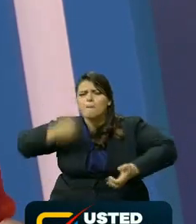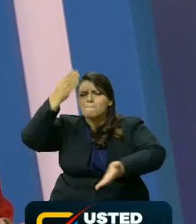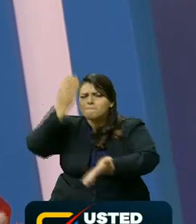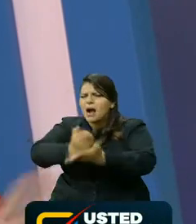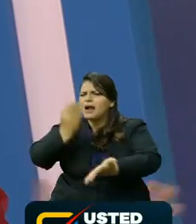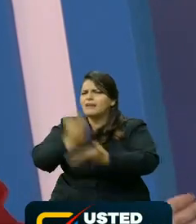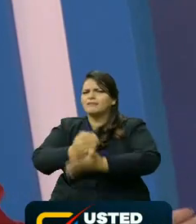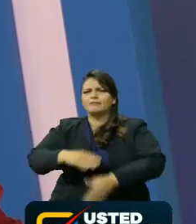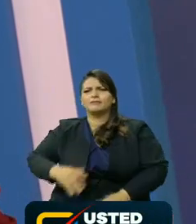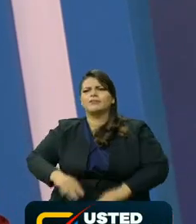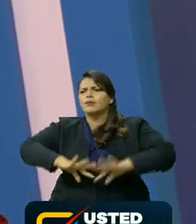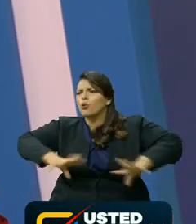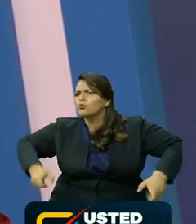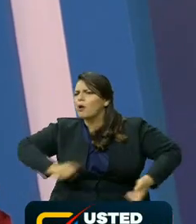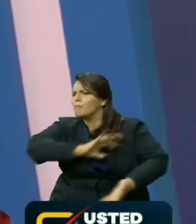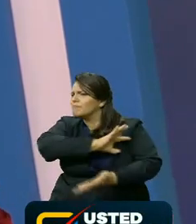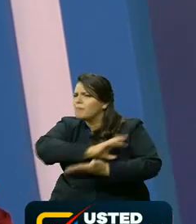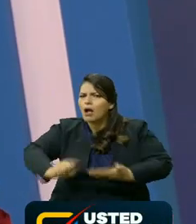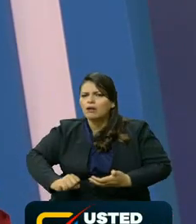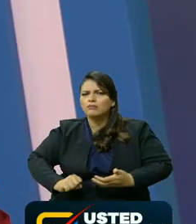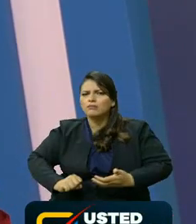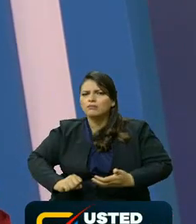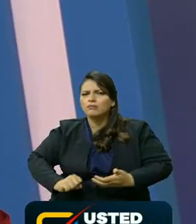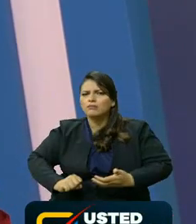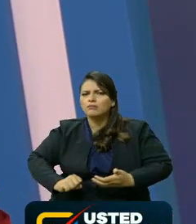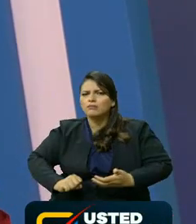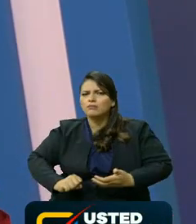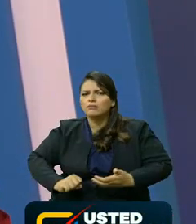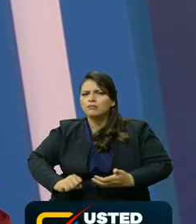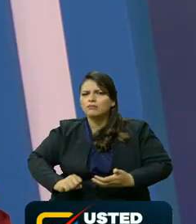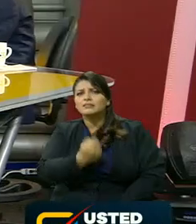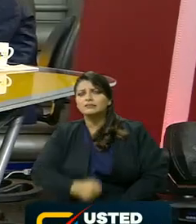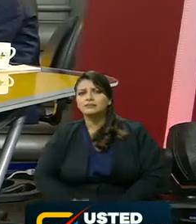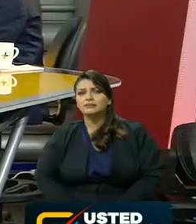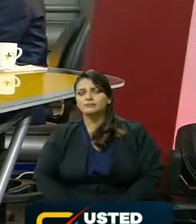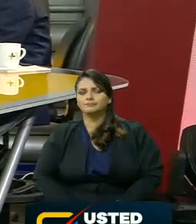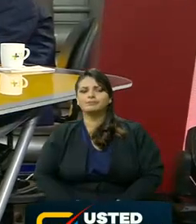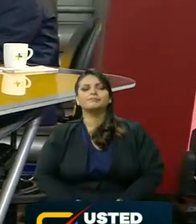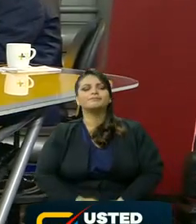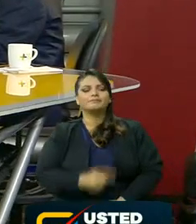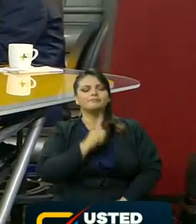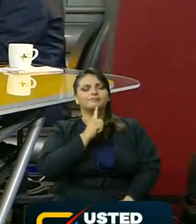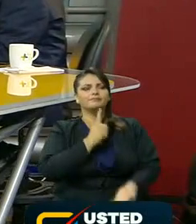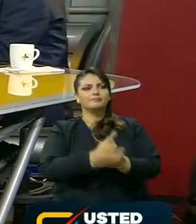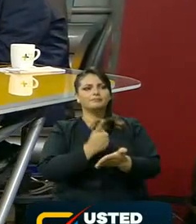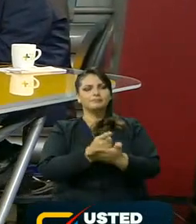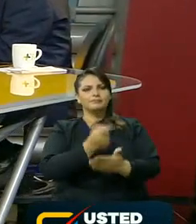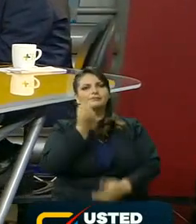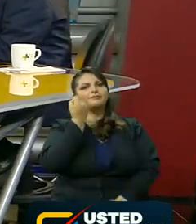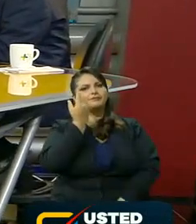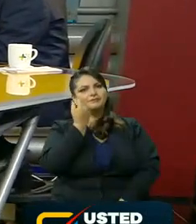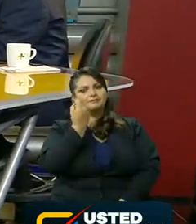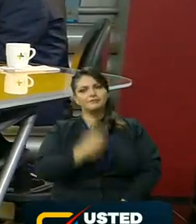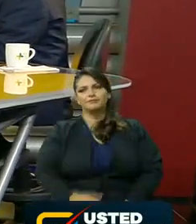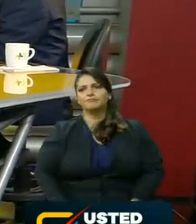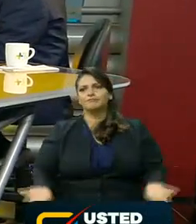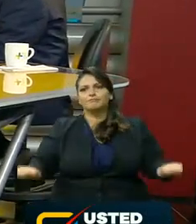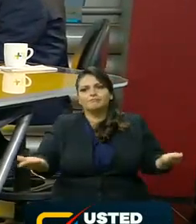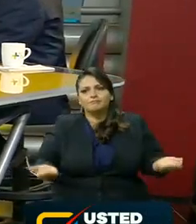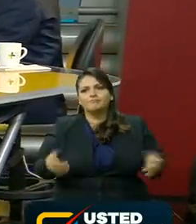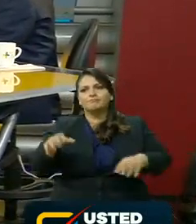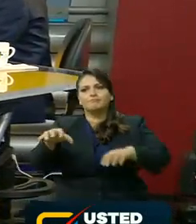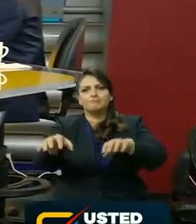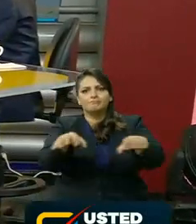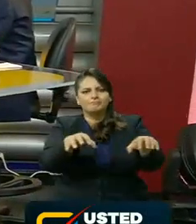raíz. Yo tengo entendido que ese es un argumento número uno para todos los sectores políticos. El combate a fondo a la corrupción